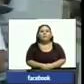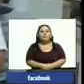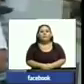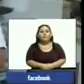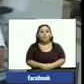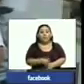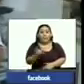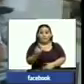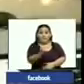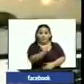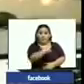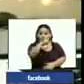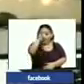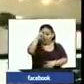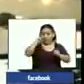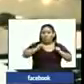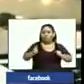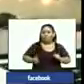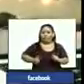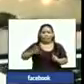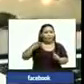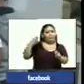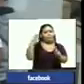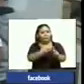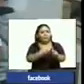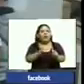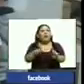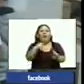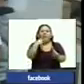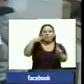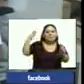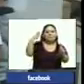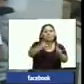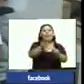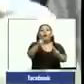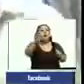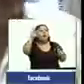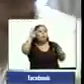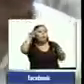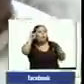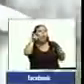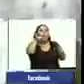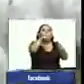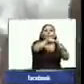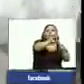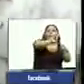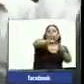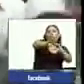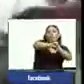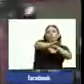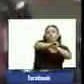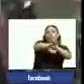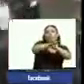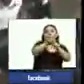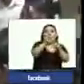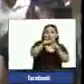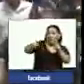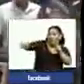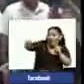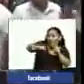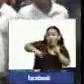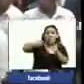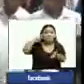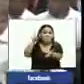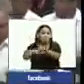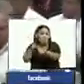Funcionarios responden de forma contundente al expresidente Mauricio Funes, quien en redes sociales denunció un supuesto plan de parte del